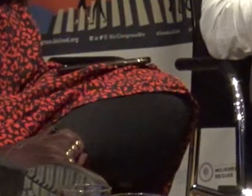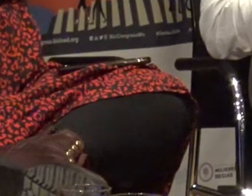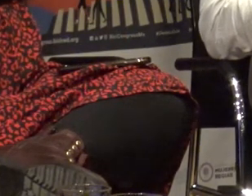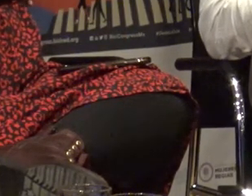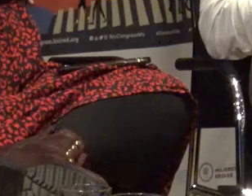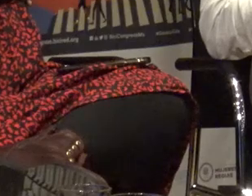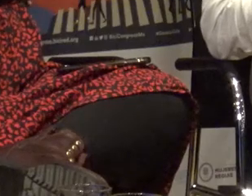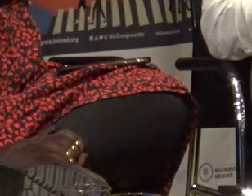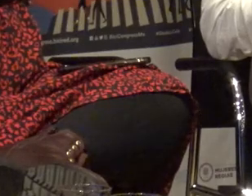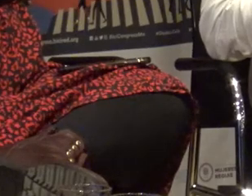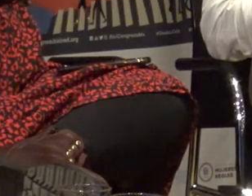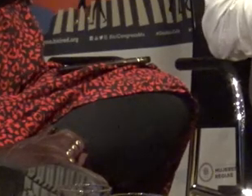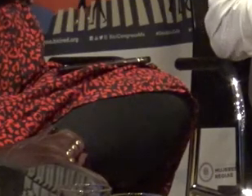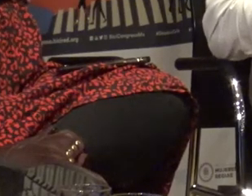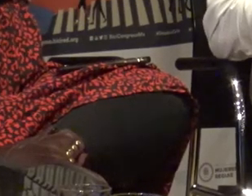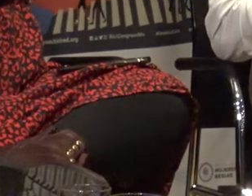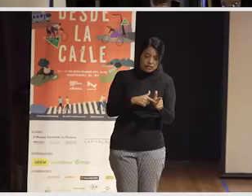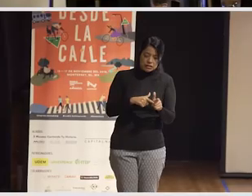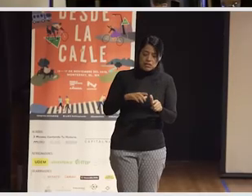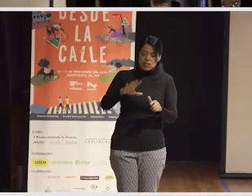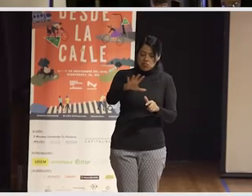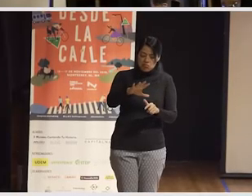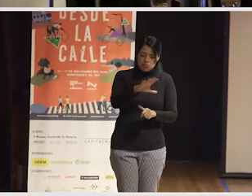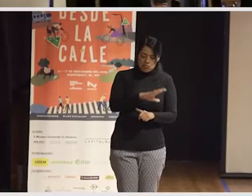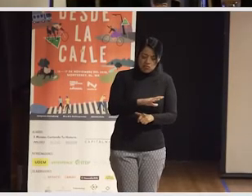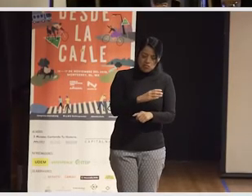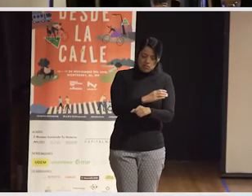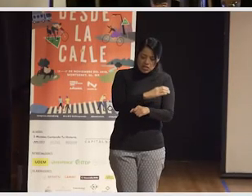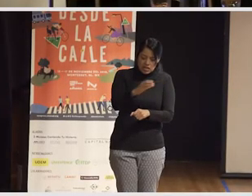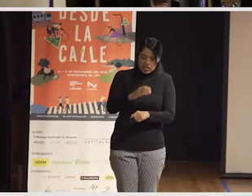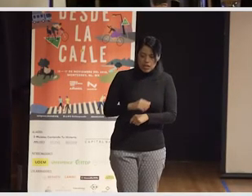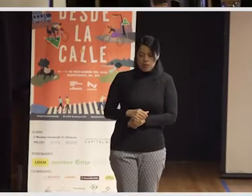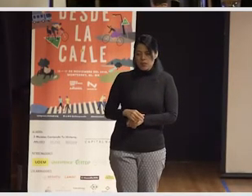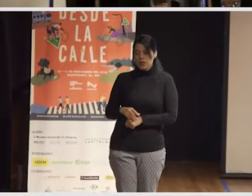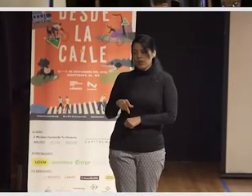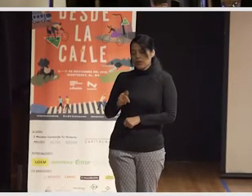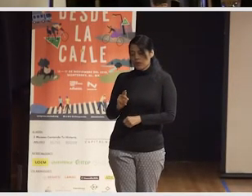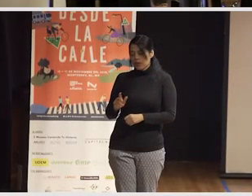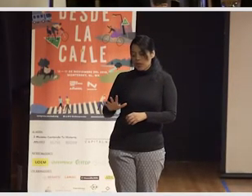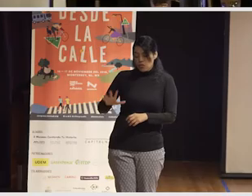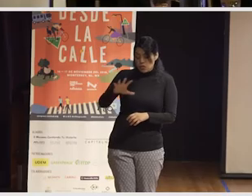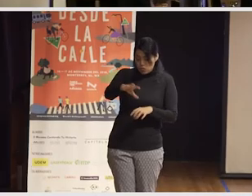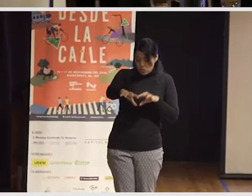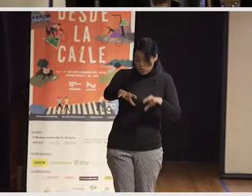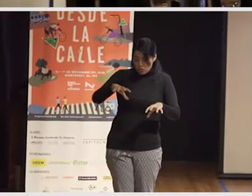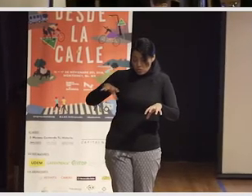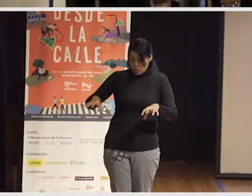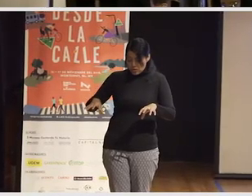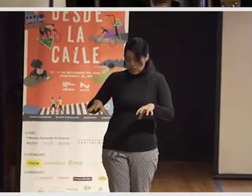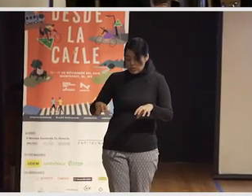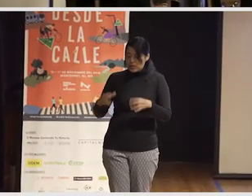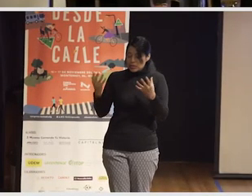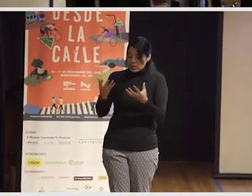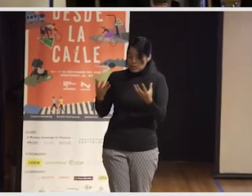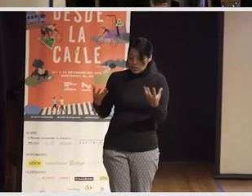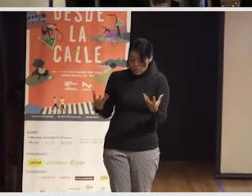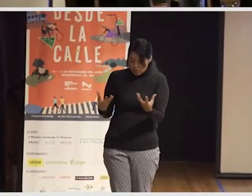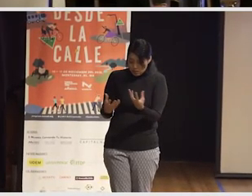también siguen siendo muy rural es realmente la zona metropolitana de morelia se hizo para obedecer a las